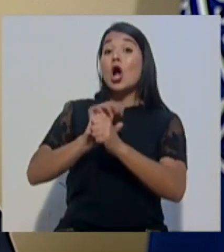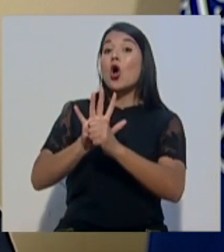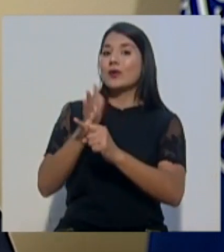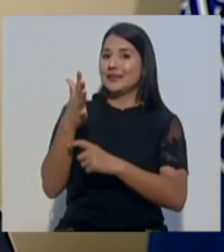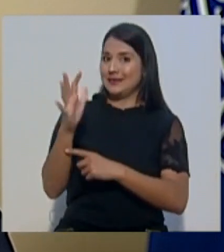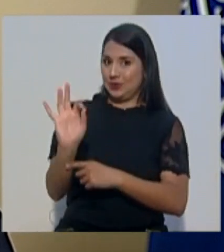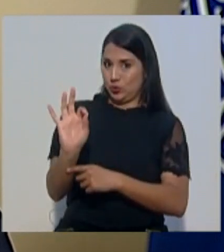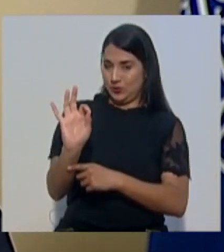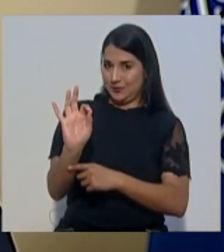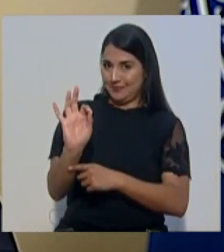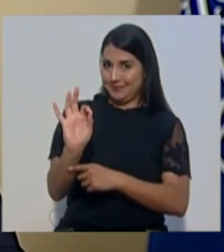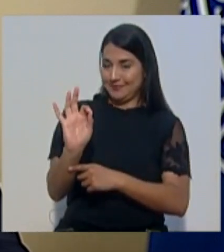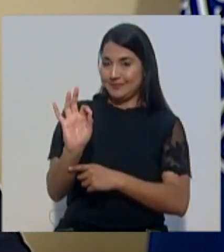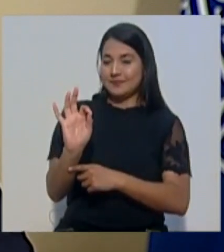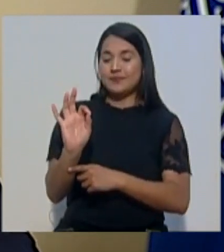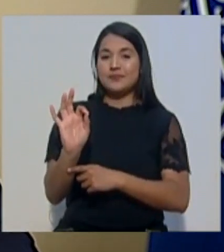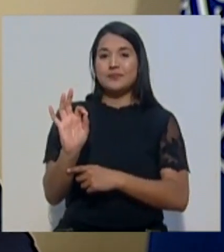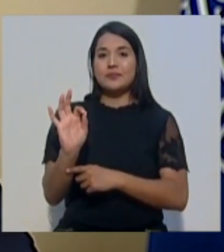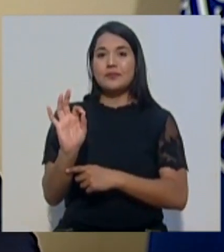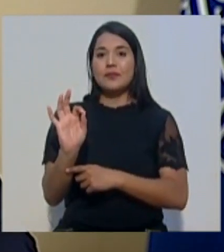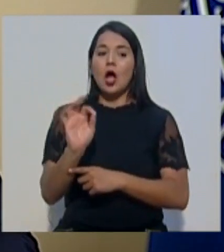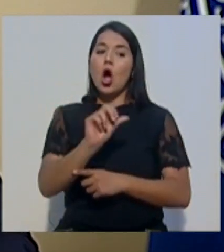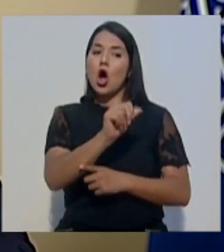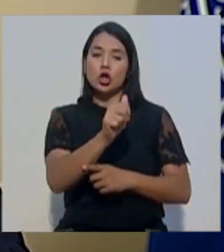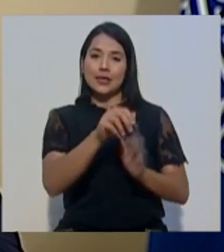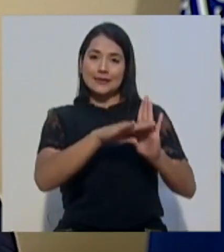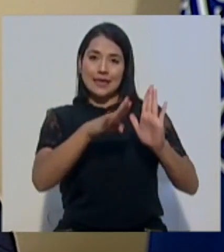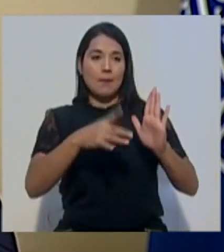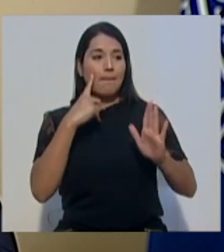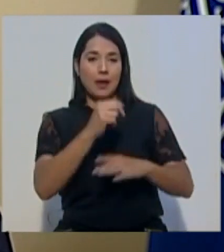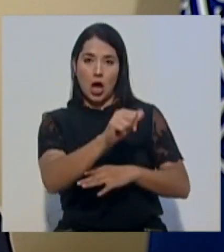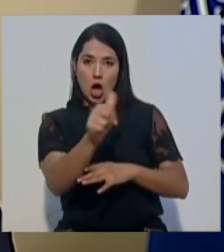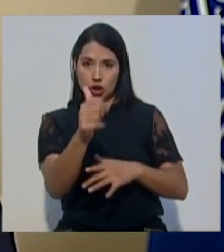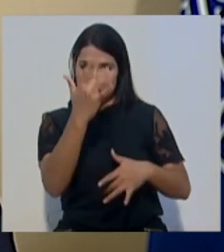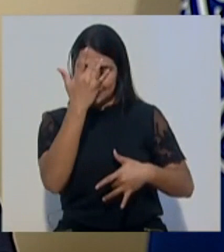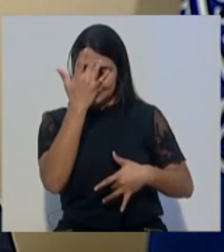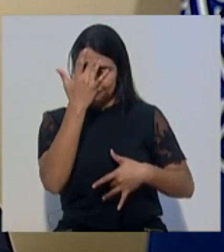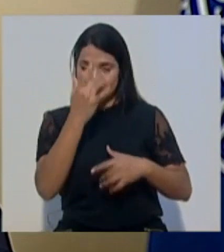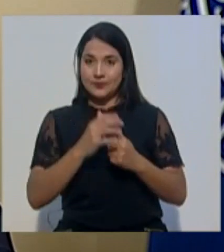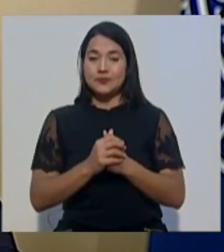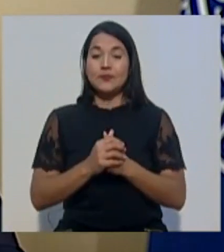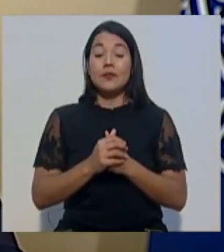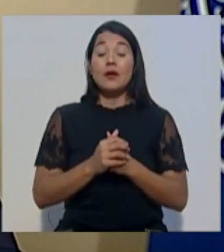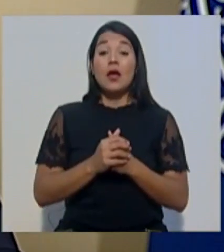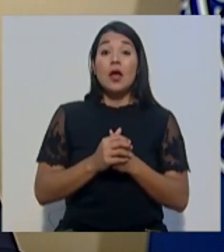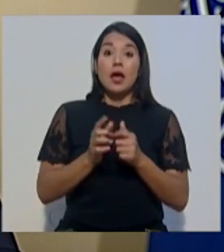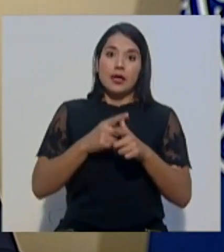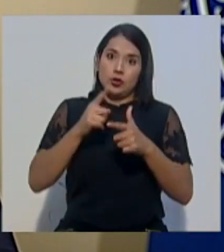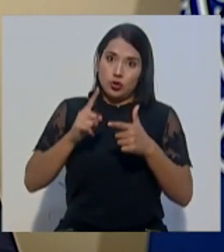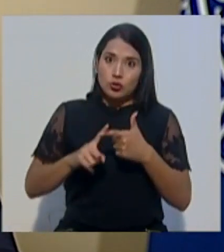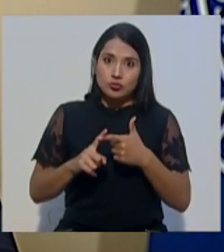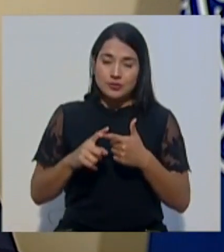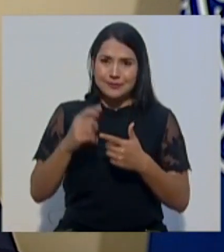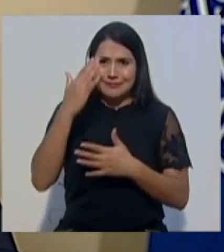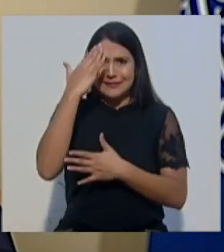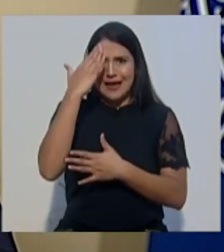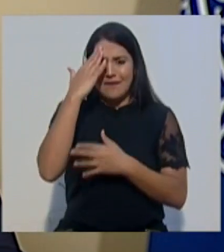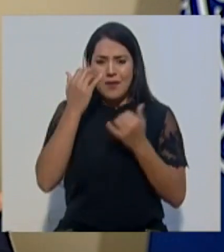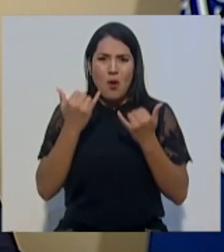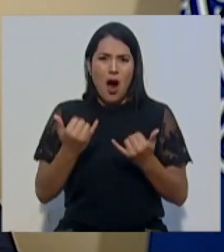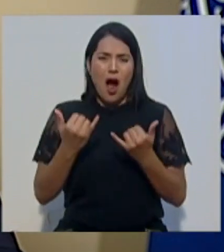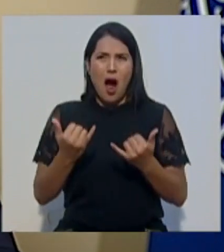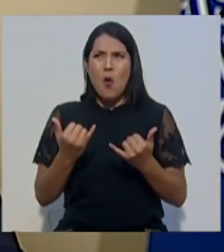COVID-19 disponible. Si eso lo pasamos a los casos que tenemos el día de hoy, Todos sabemos que hoy tenemos más